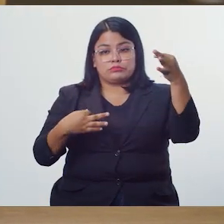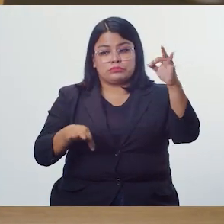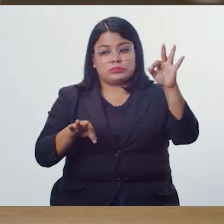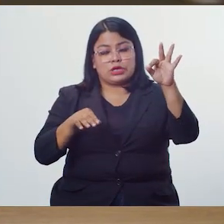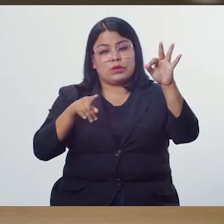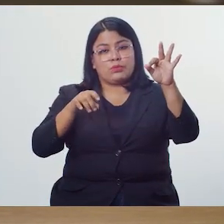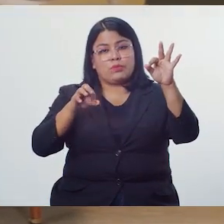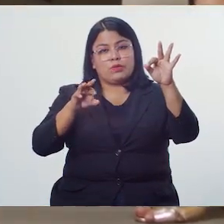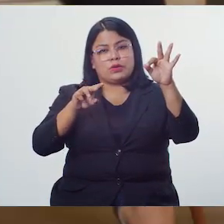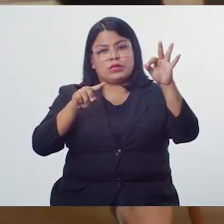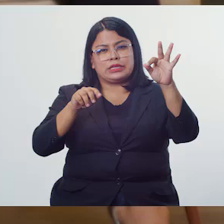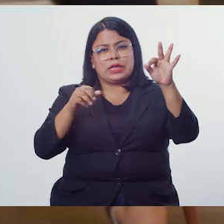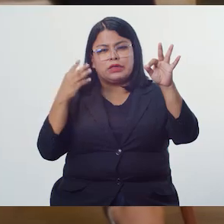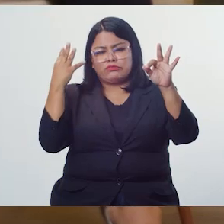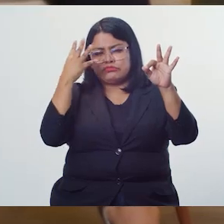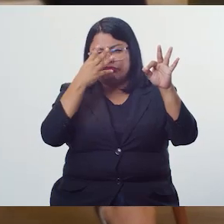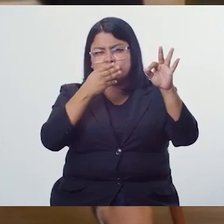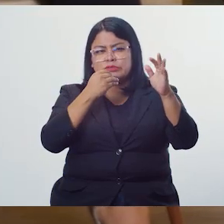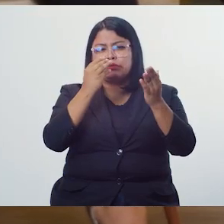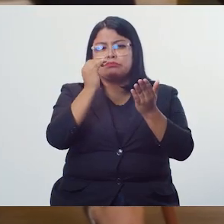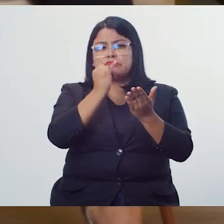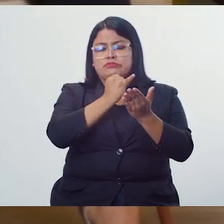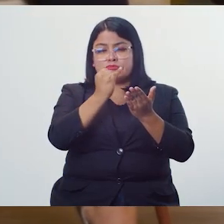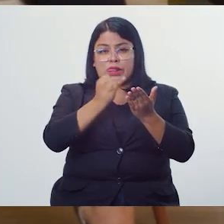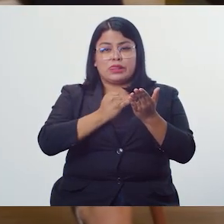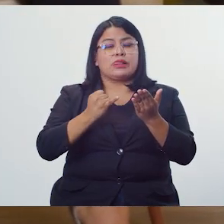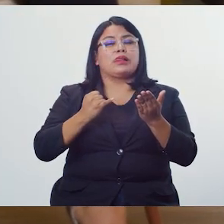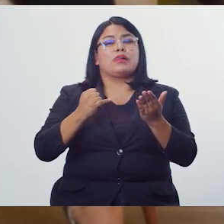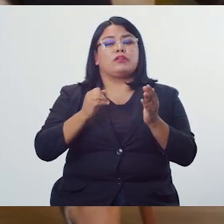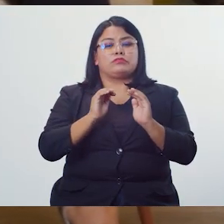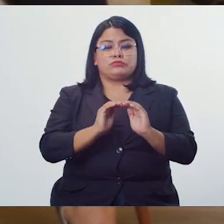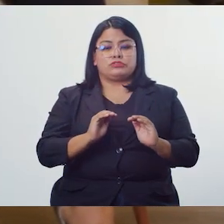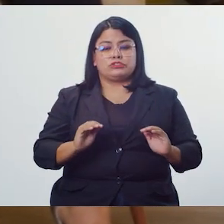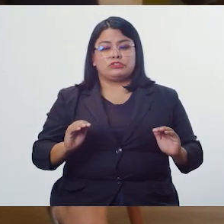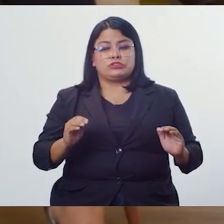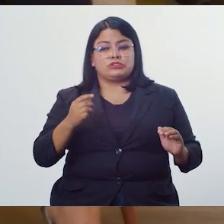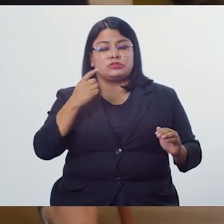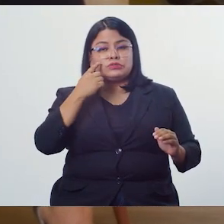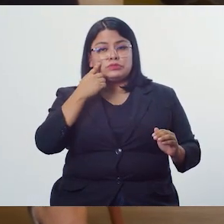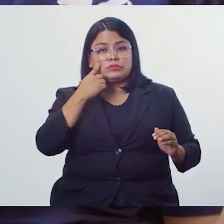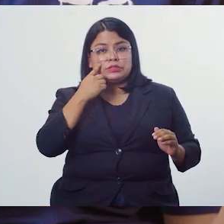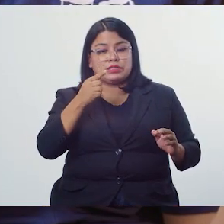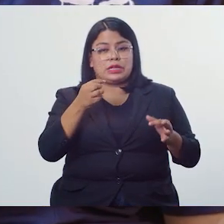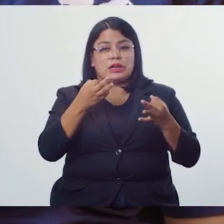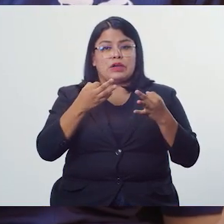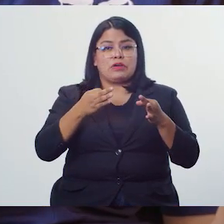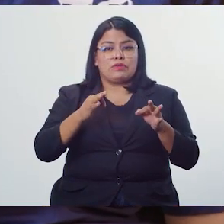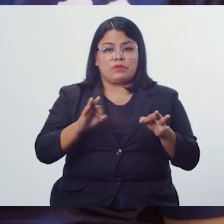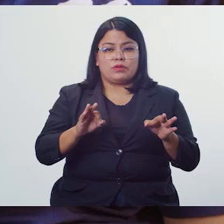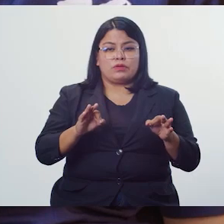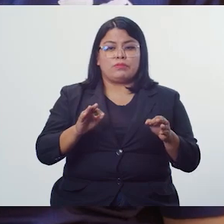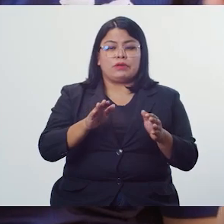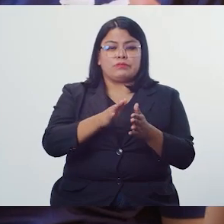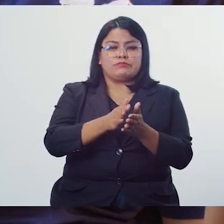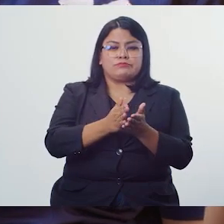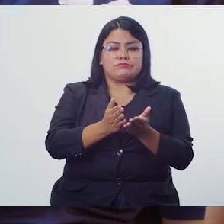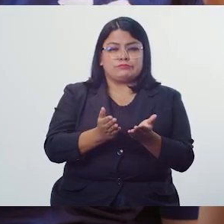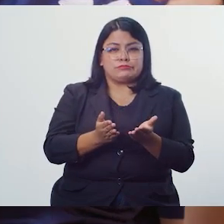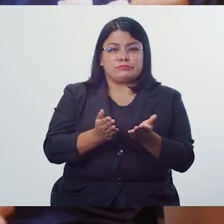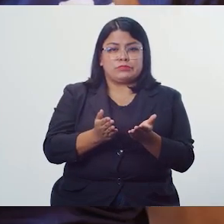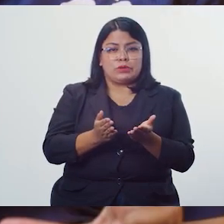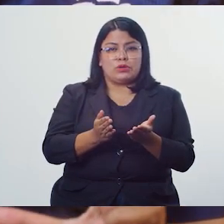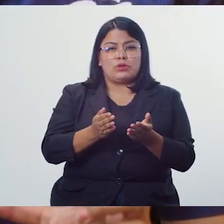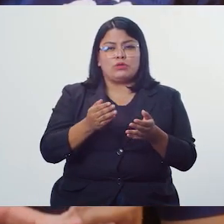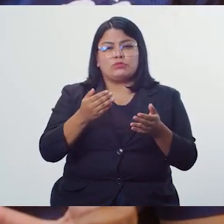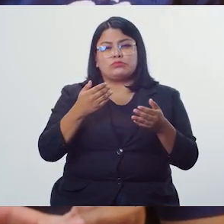muy bonita, ilustrada especialmente para los niños, donde tiene el formato del libro grande y además